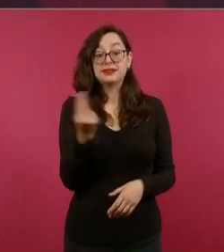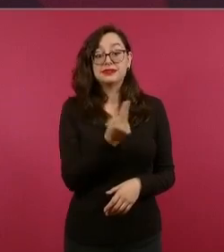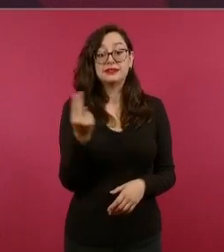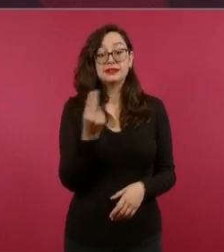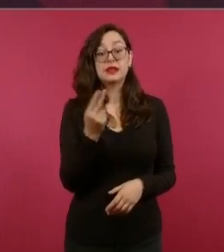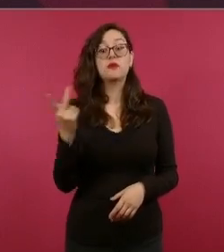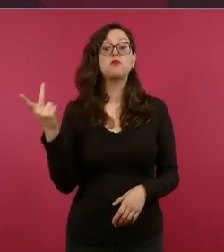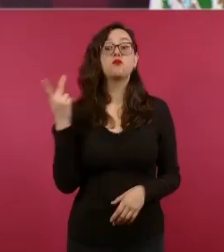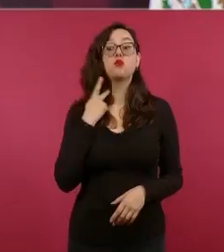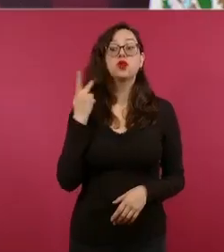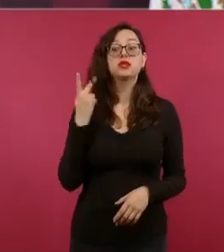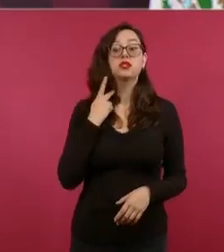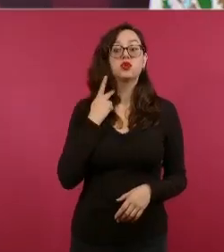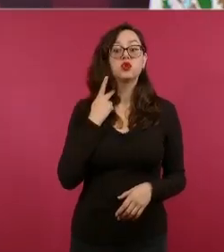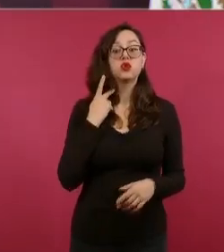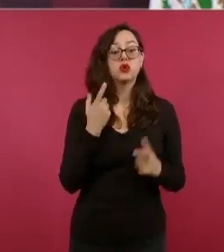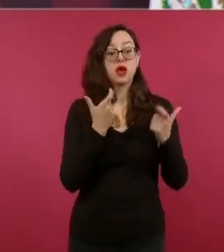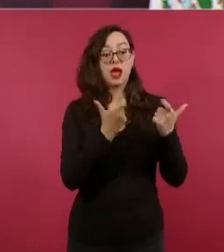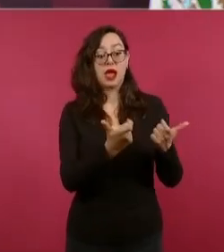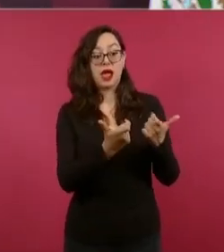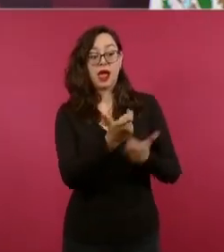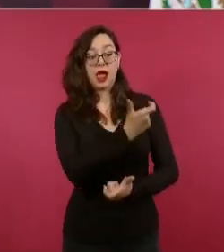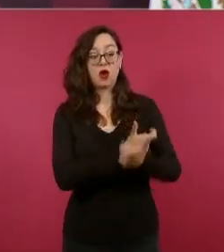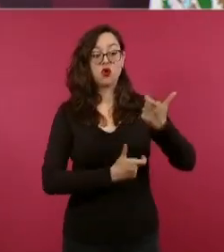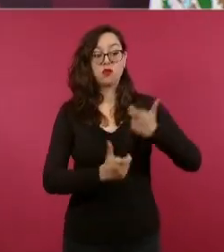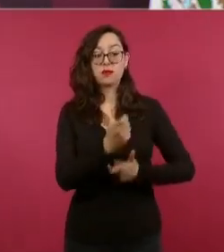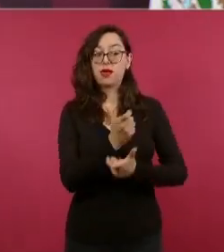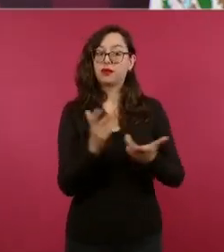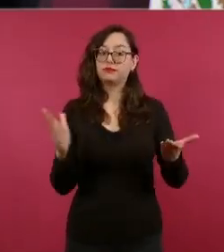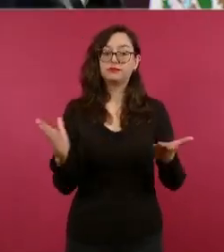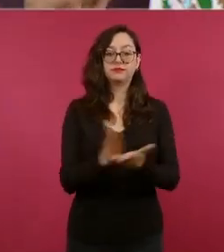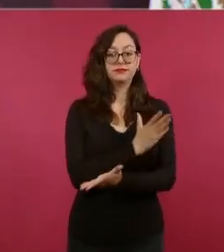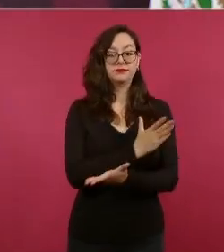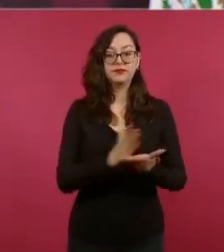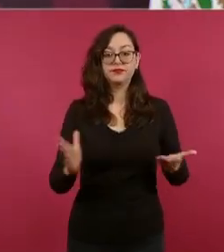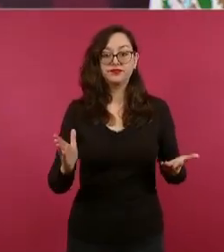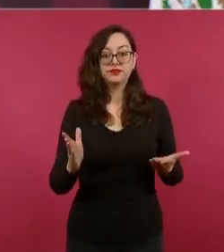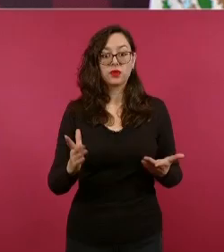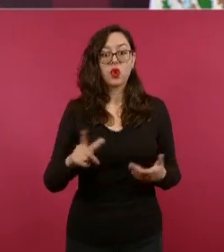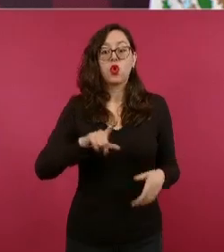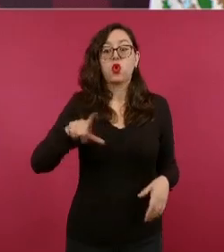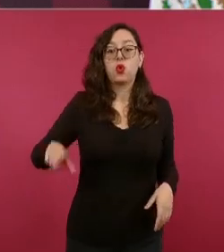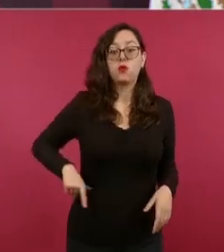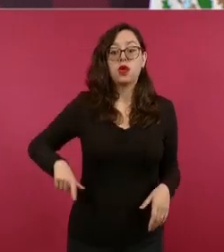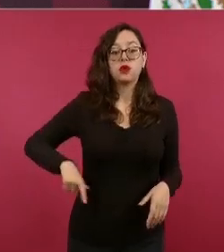poder político y que el gobierno represente a todos.